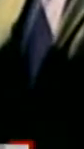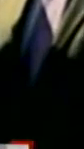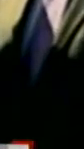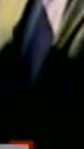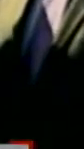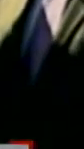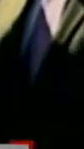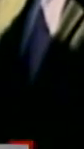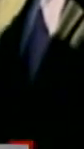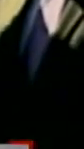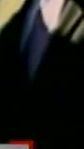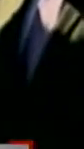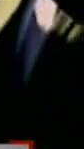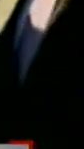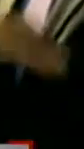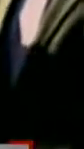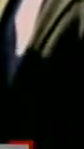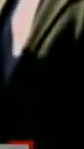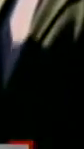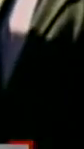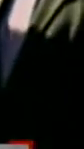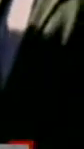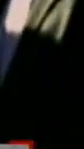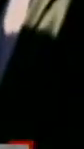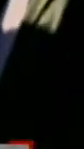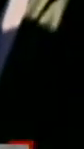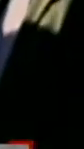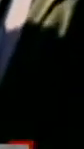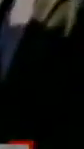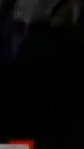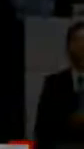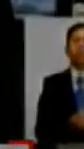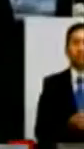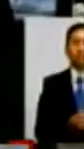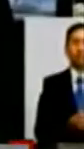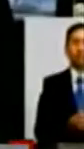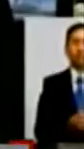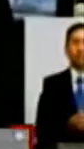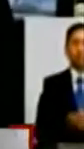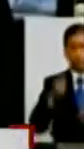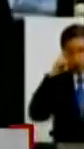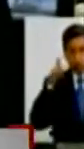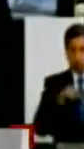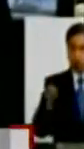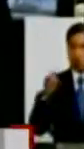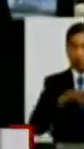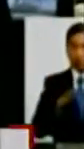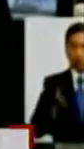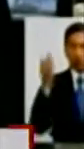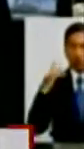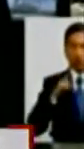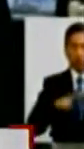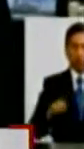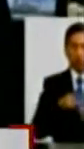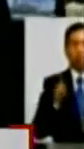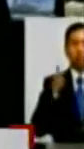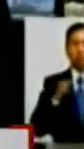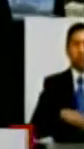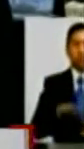lo que está exigiendo es un cambio de límites entre dos países el tratado de paz y amistad de